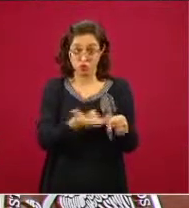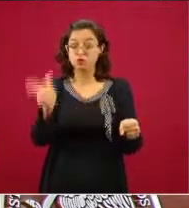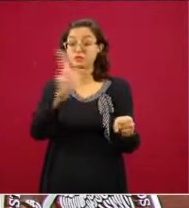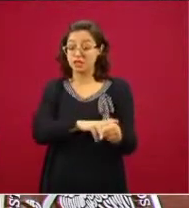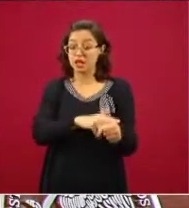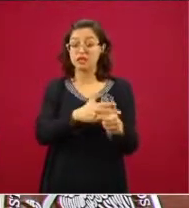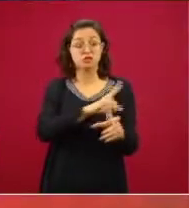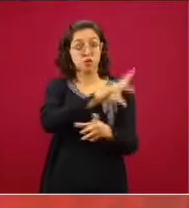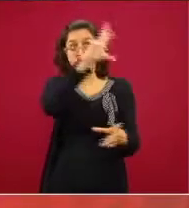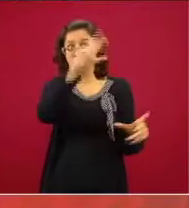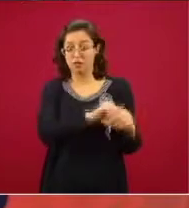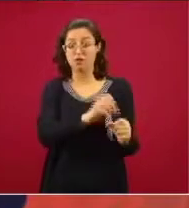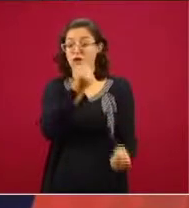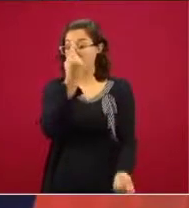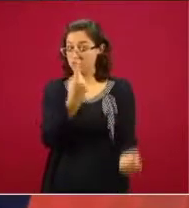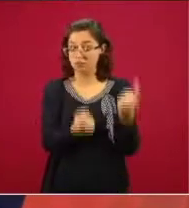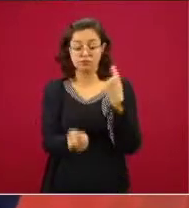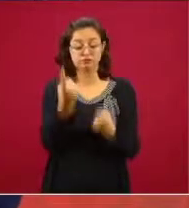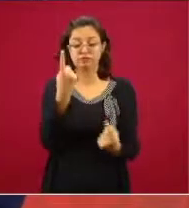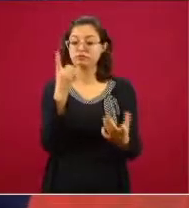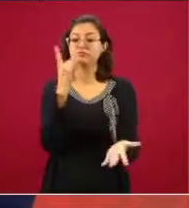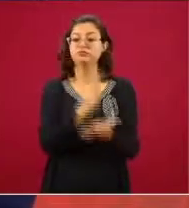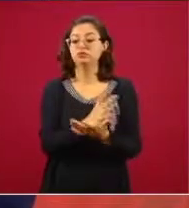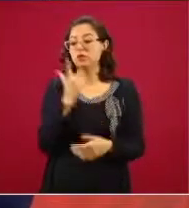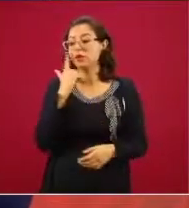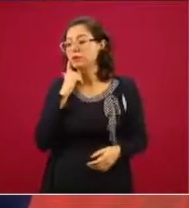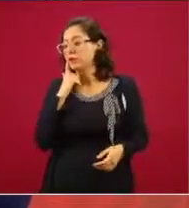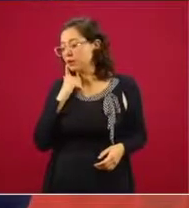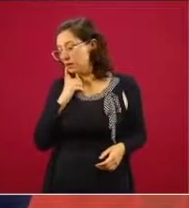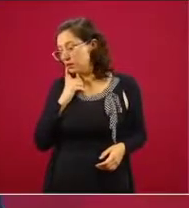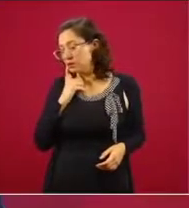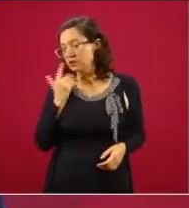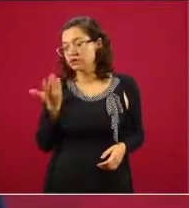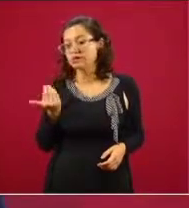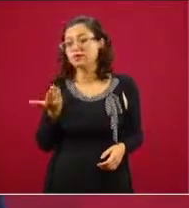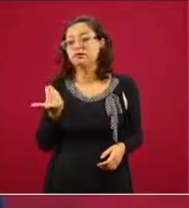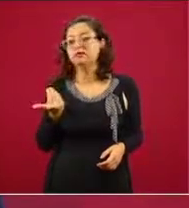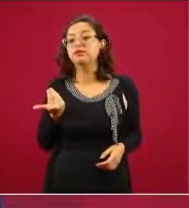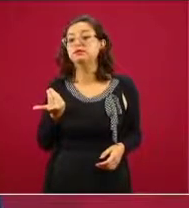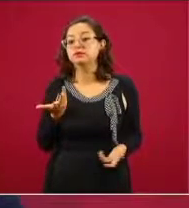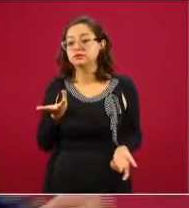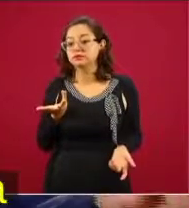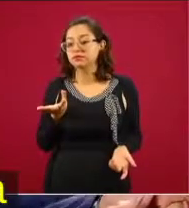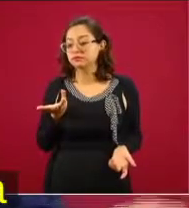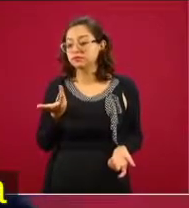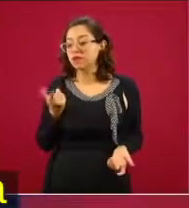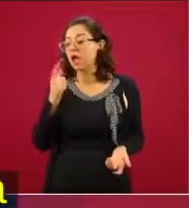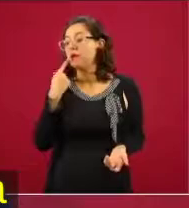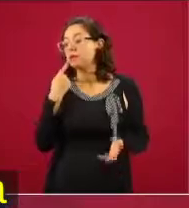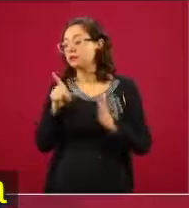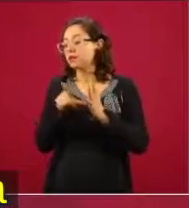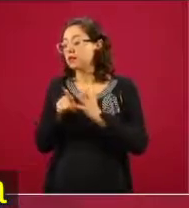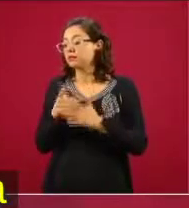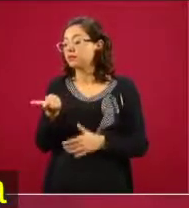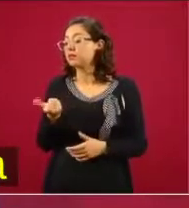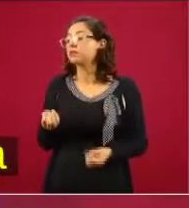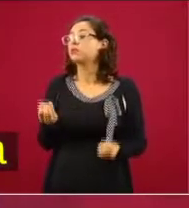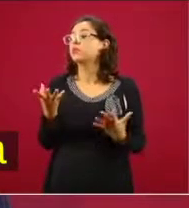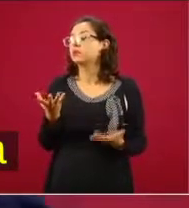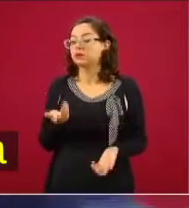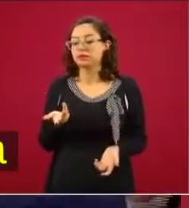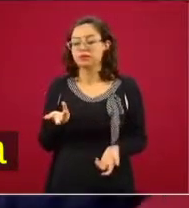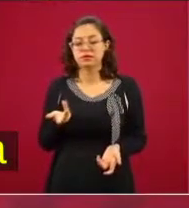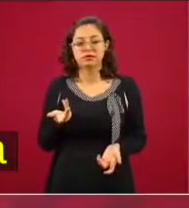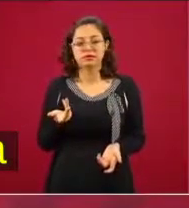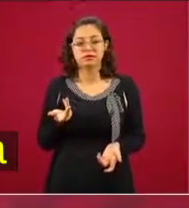hospitales, en donde lo primero es, ¿qué tienes? O dame tu tarjeta,